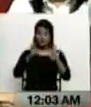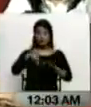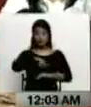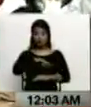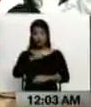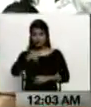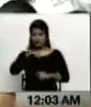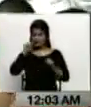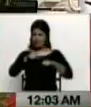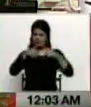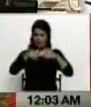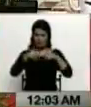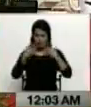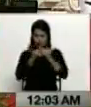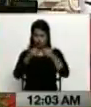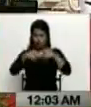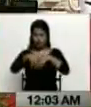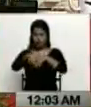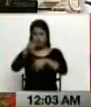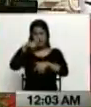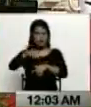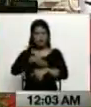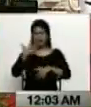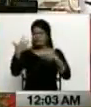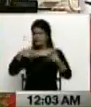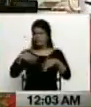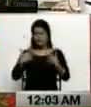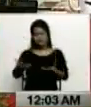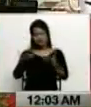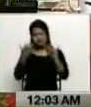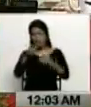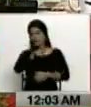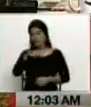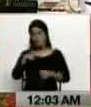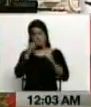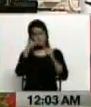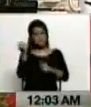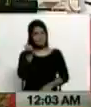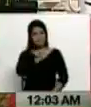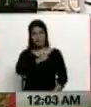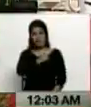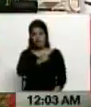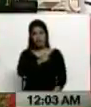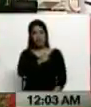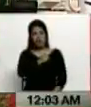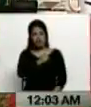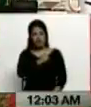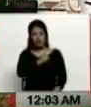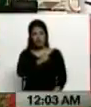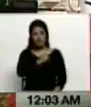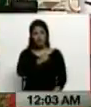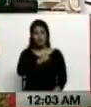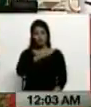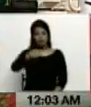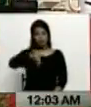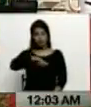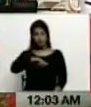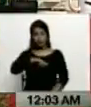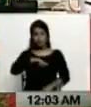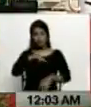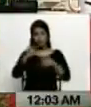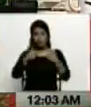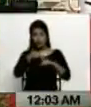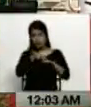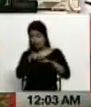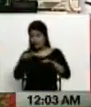pueblo y nosotros caminamos junto a ese pueblo esas tomas es una cosa impresionante nosotros nos parábamos en